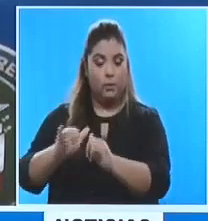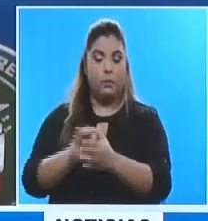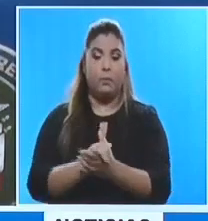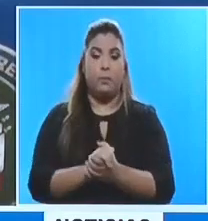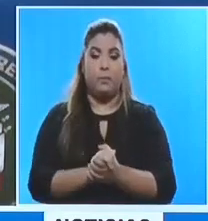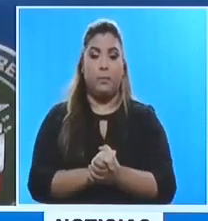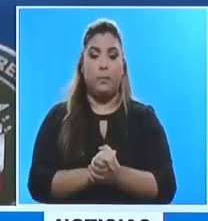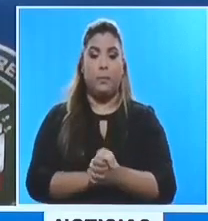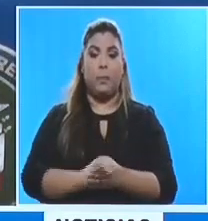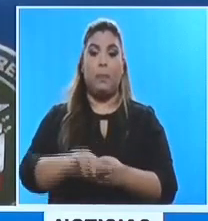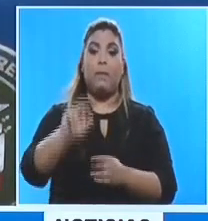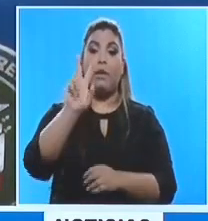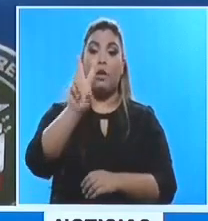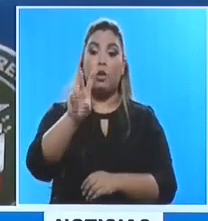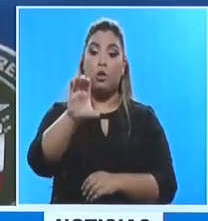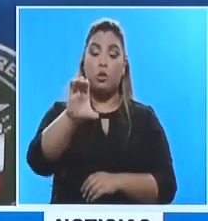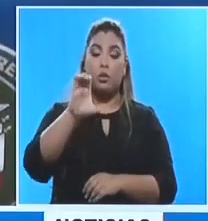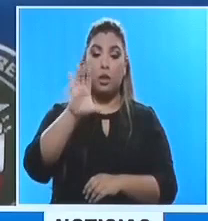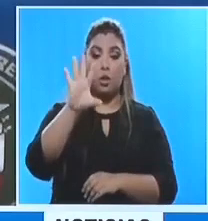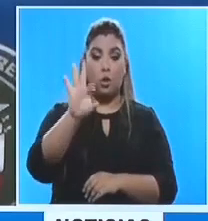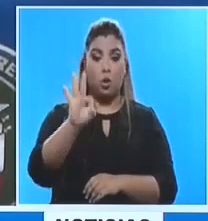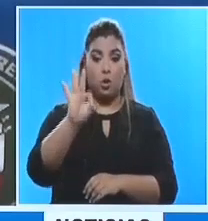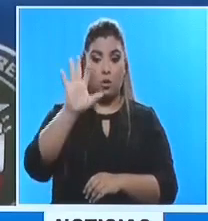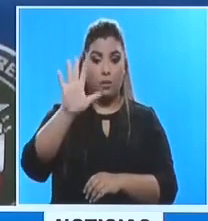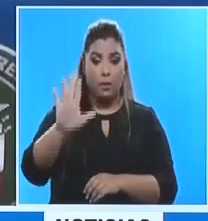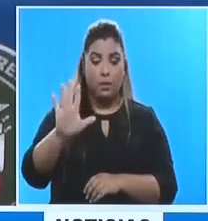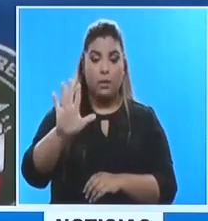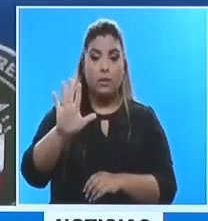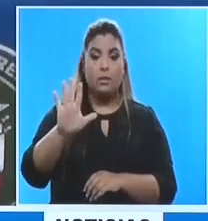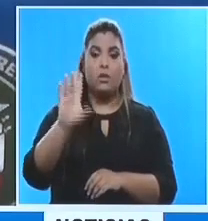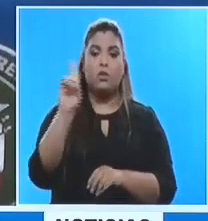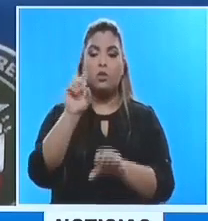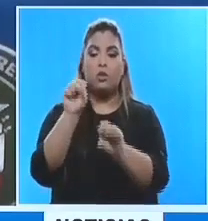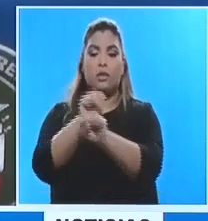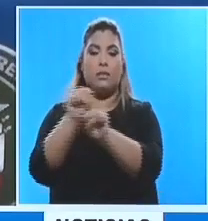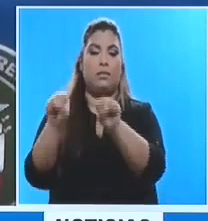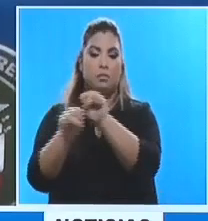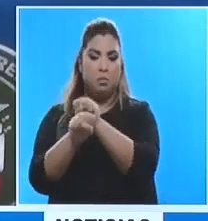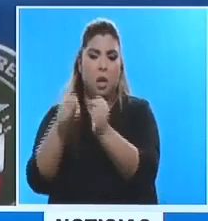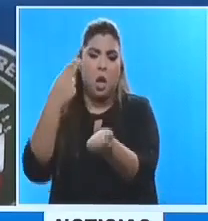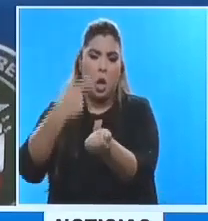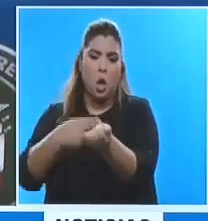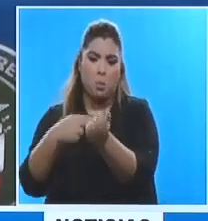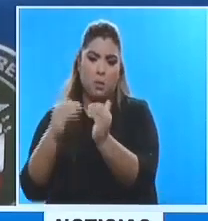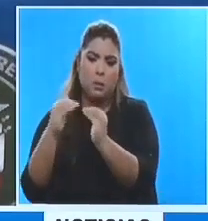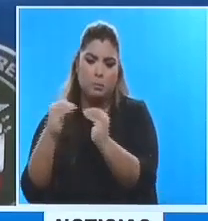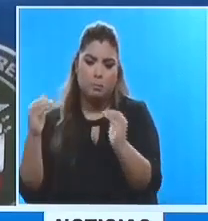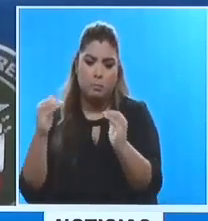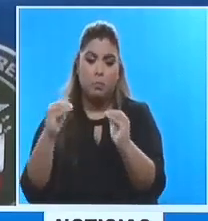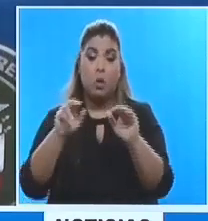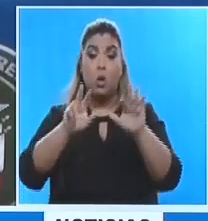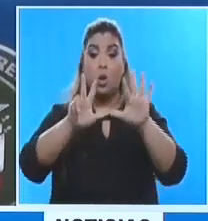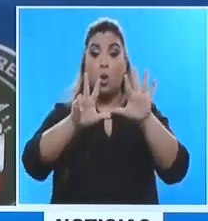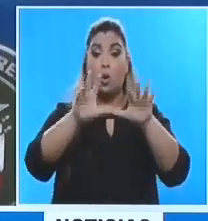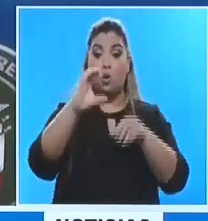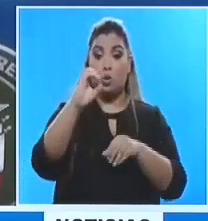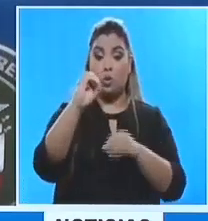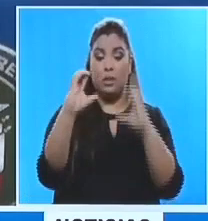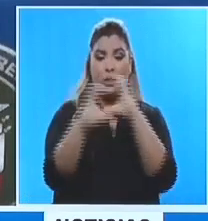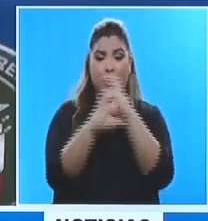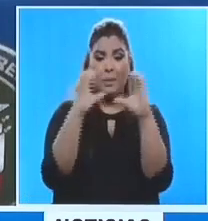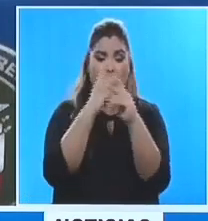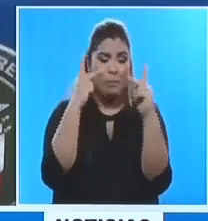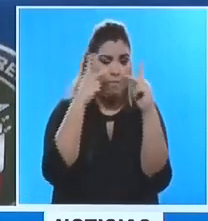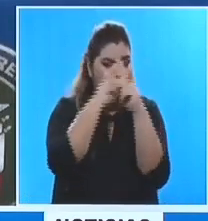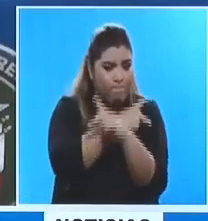los cuales 295 se encuentran en sala, 80 en unidad de cuidados